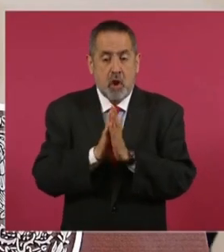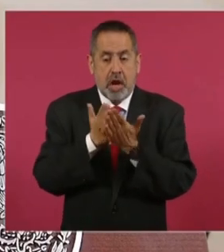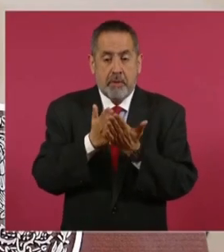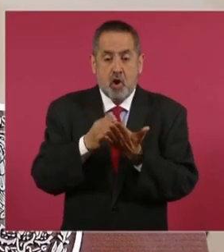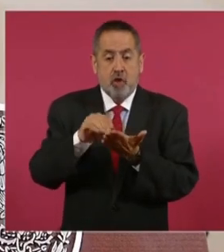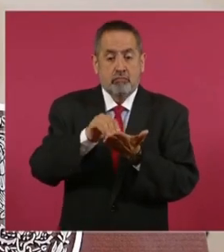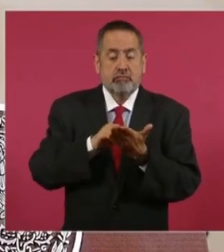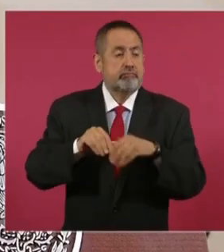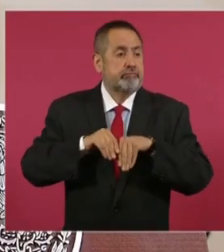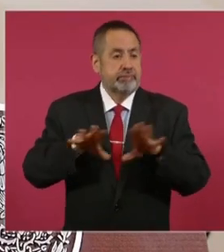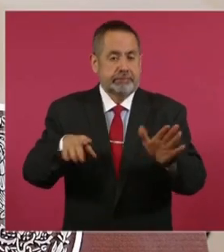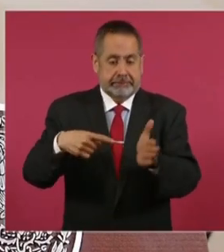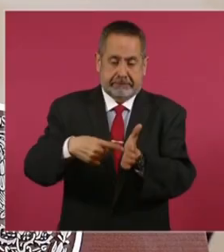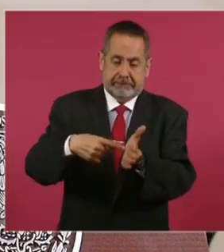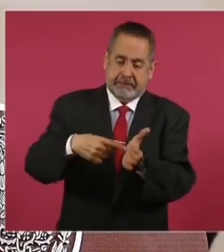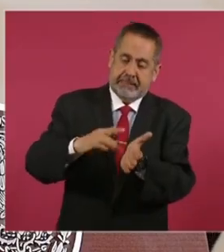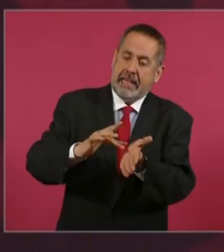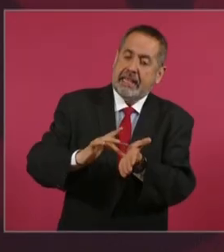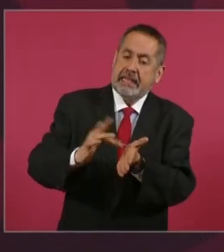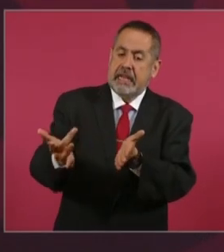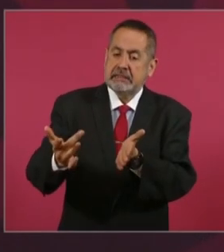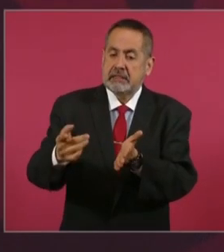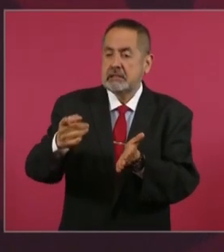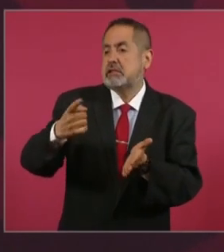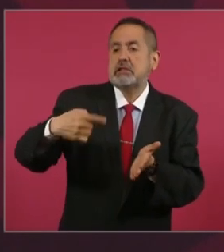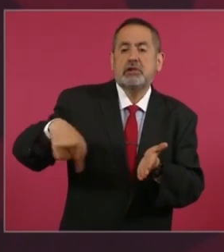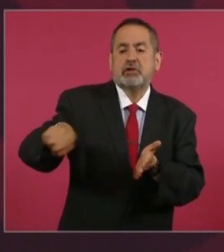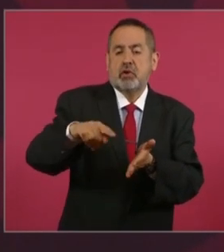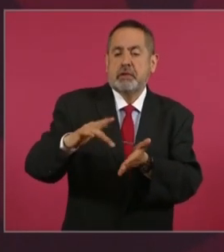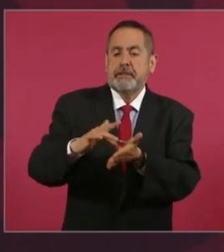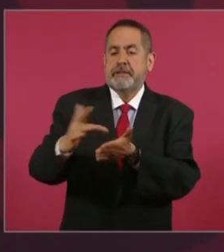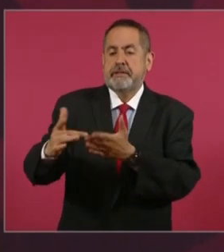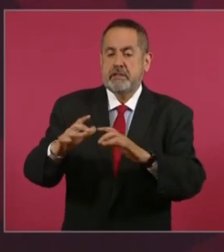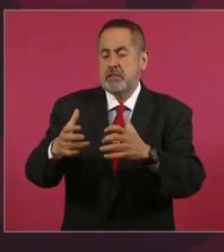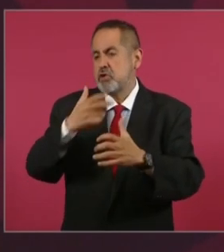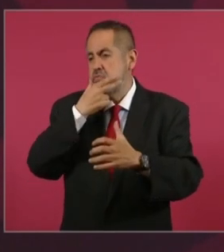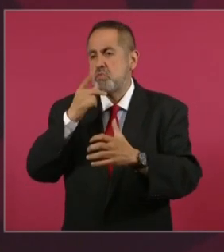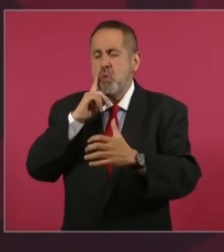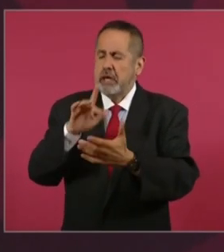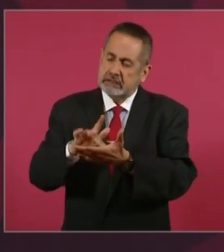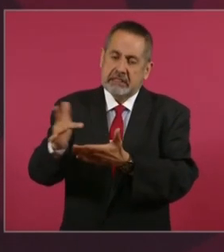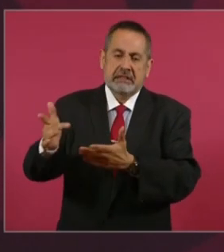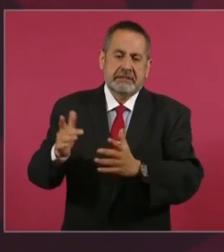y es un agradecimiento a todos y a todas,